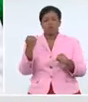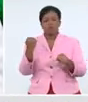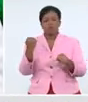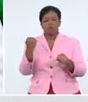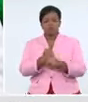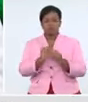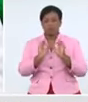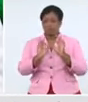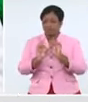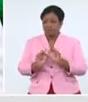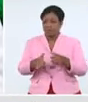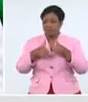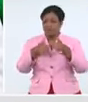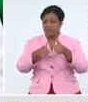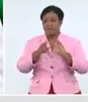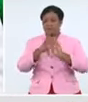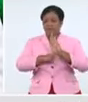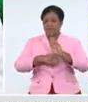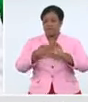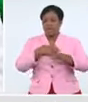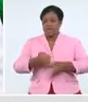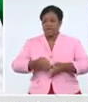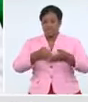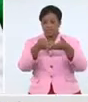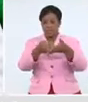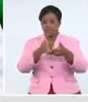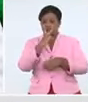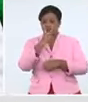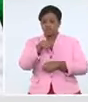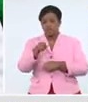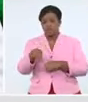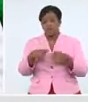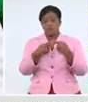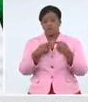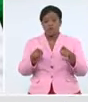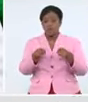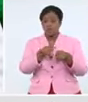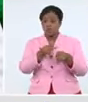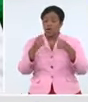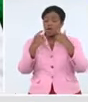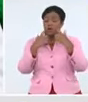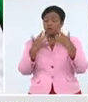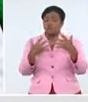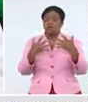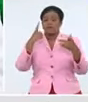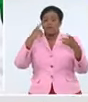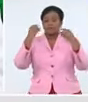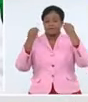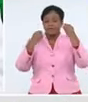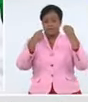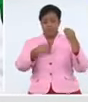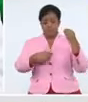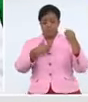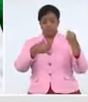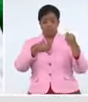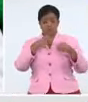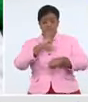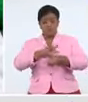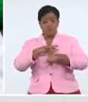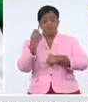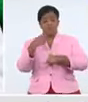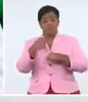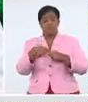un protocolo de atención a los convalecientes, pero también es muy importante que sea y ocupación de los pacientes,